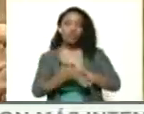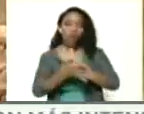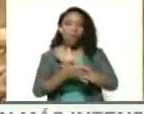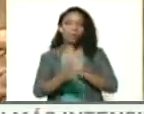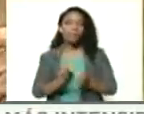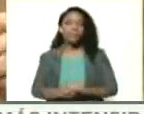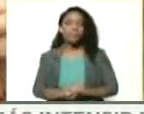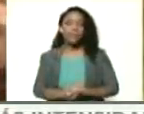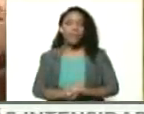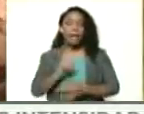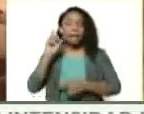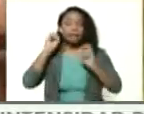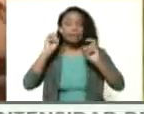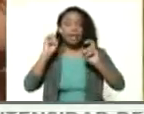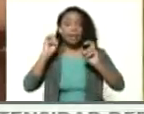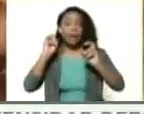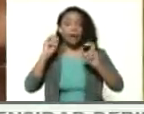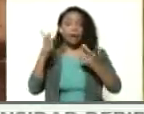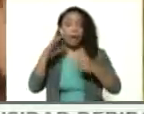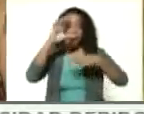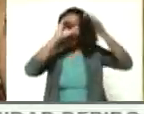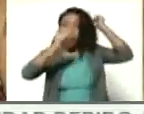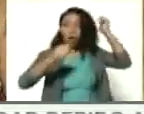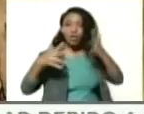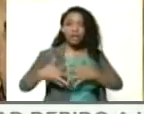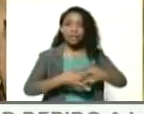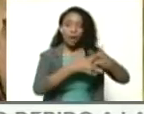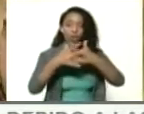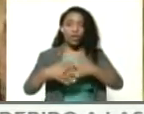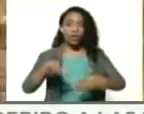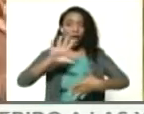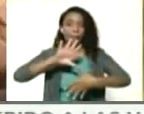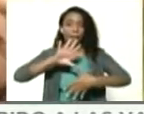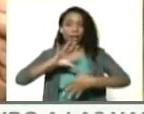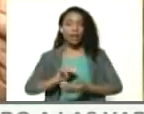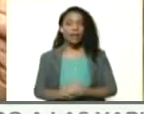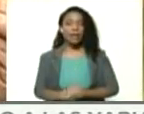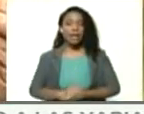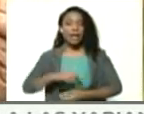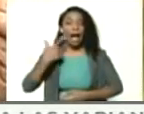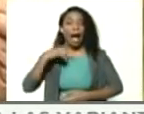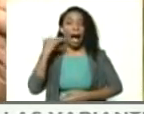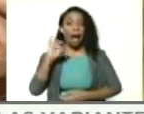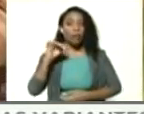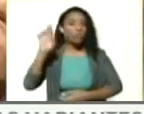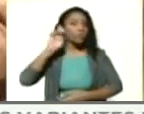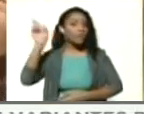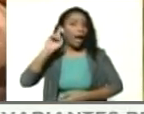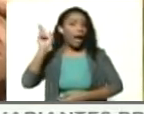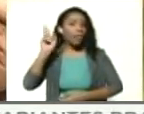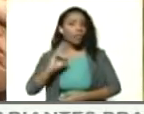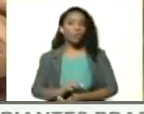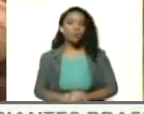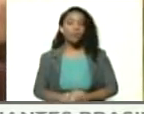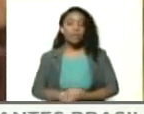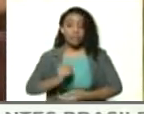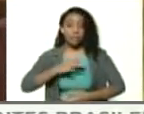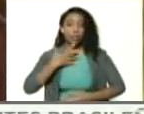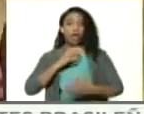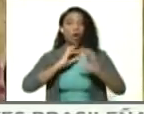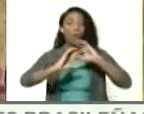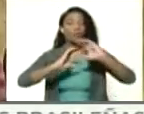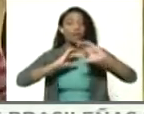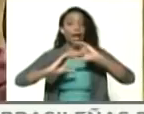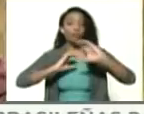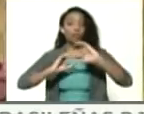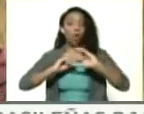hecho insólito de que el embajador de los Estados Unidos de América tenía un radio con el que se podía comunicar con